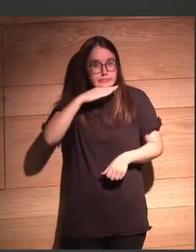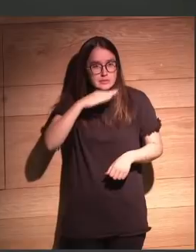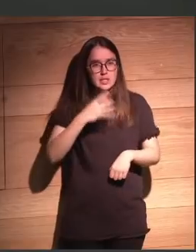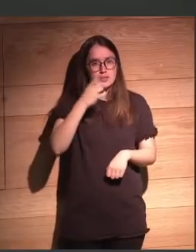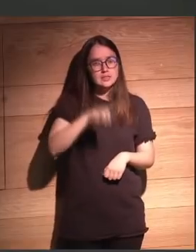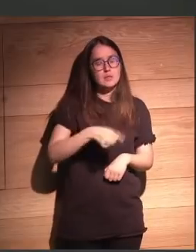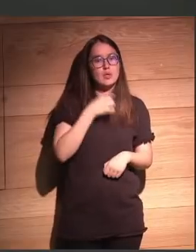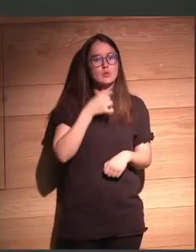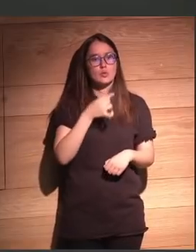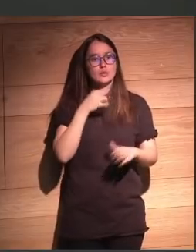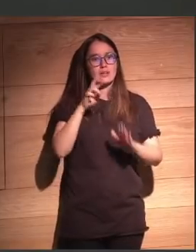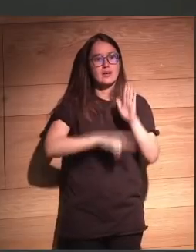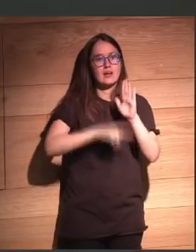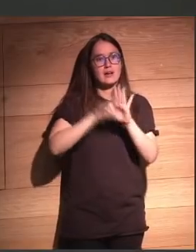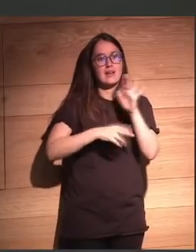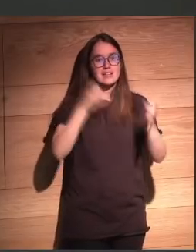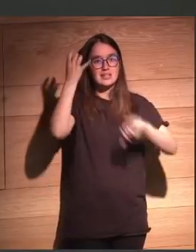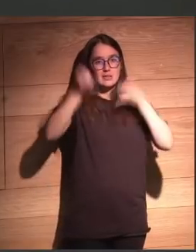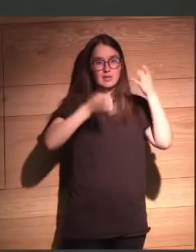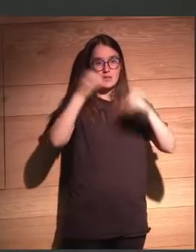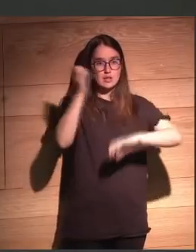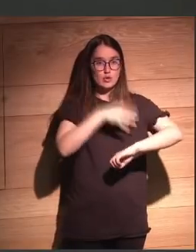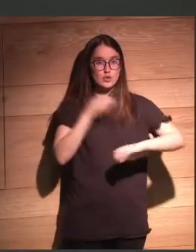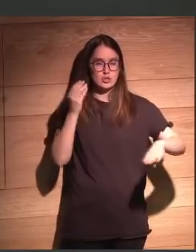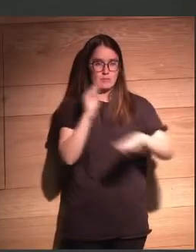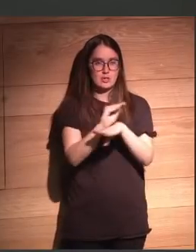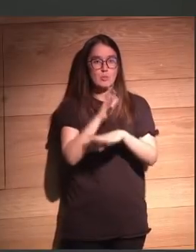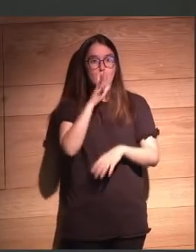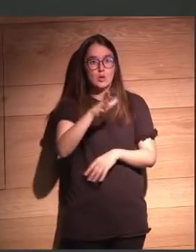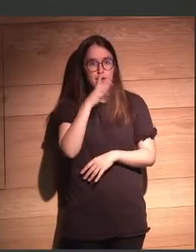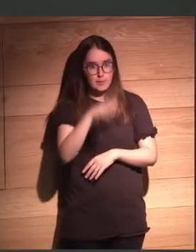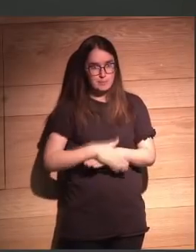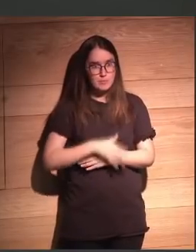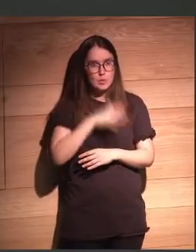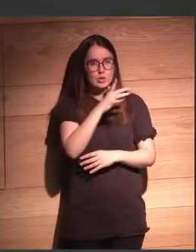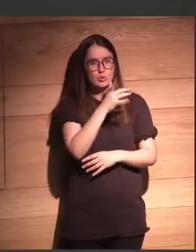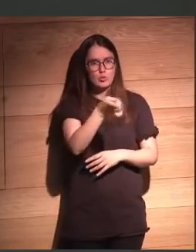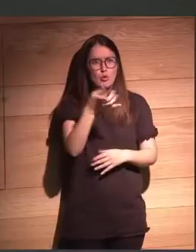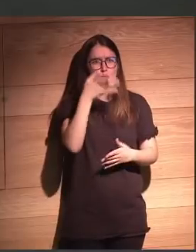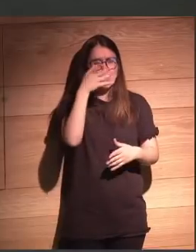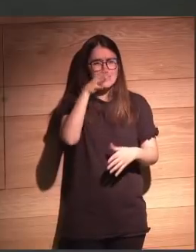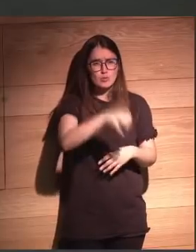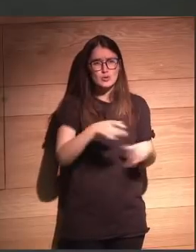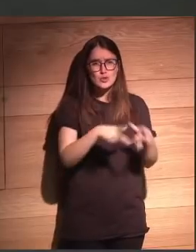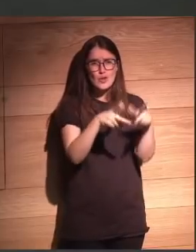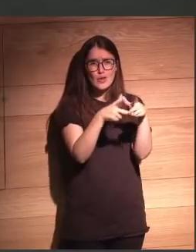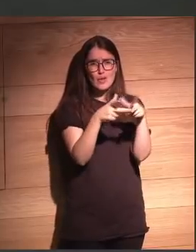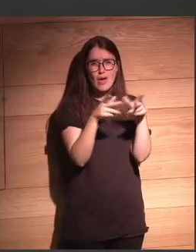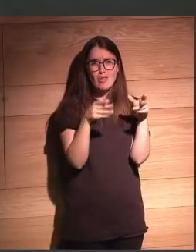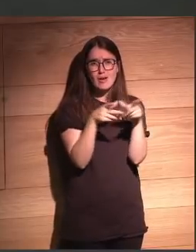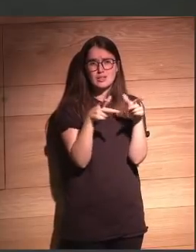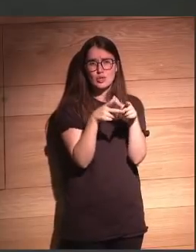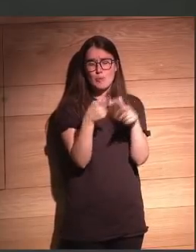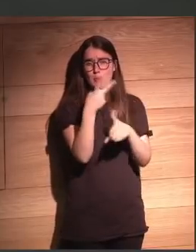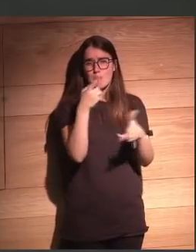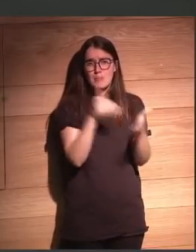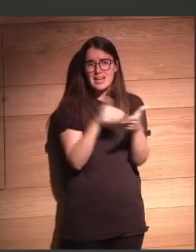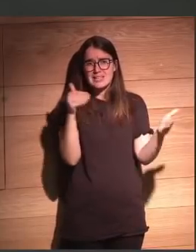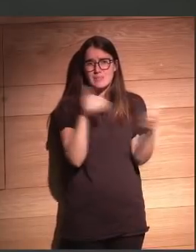También nos gustaría que se regulasen las actividades de los fondos de inversión. ¿Por qué? ¿Cómo vas a tener aquí sociedades con miles y miles de